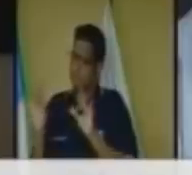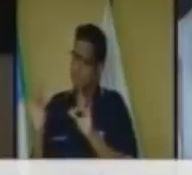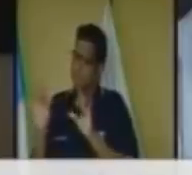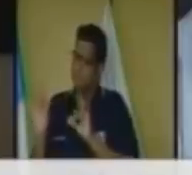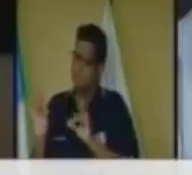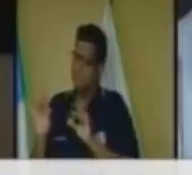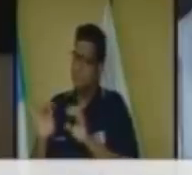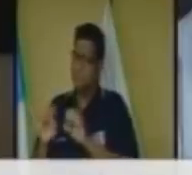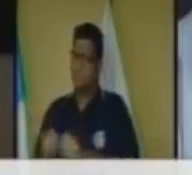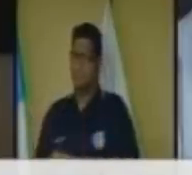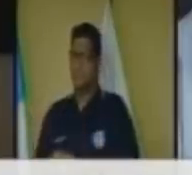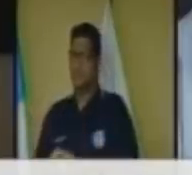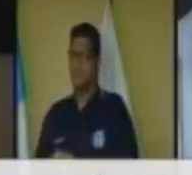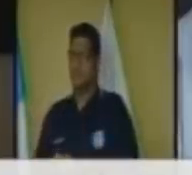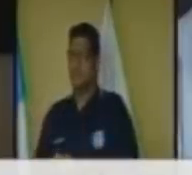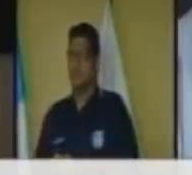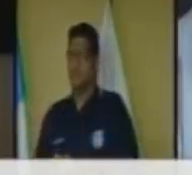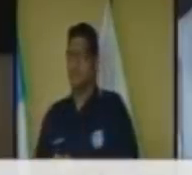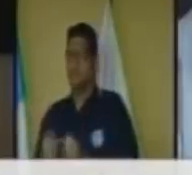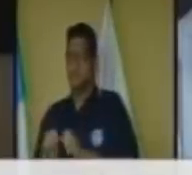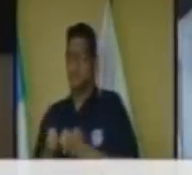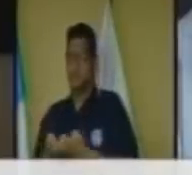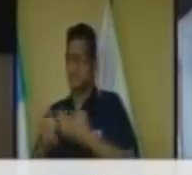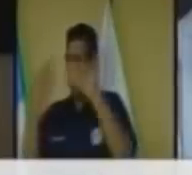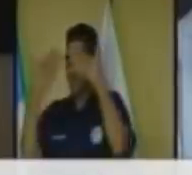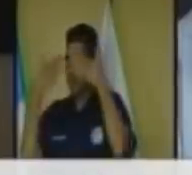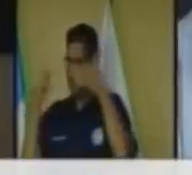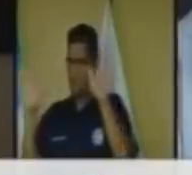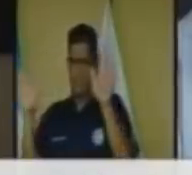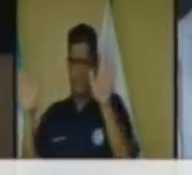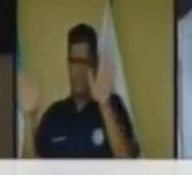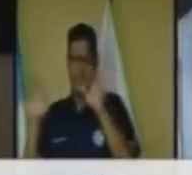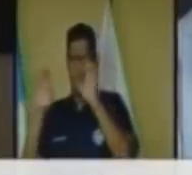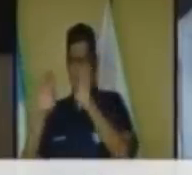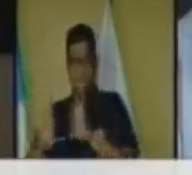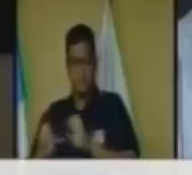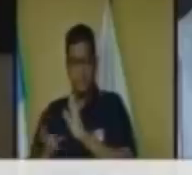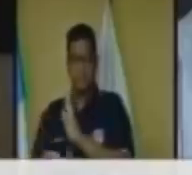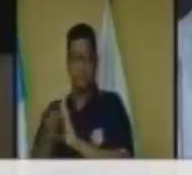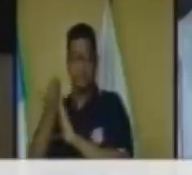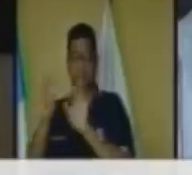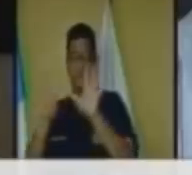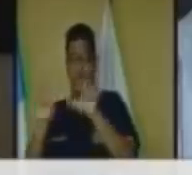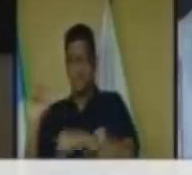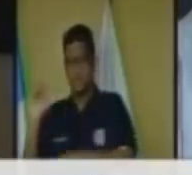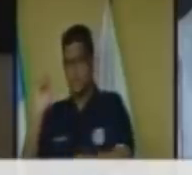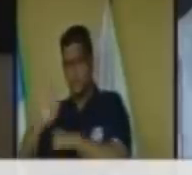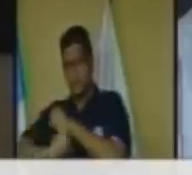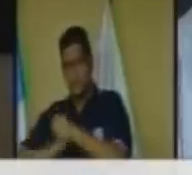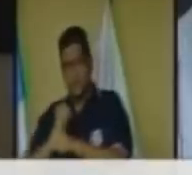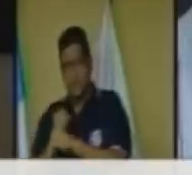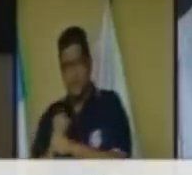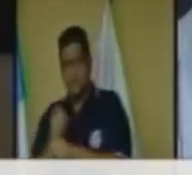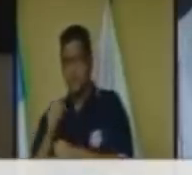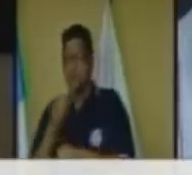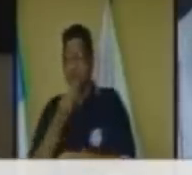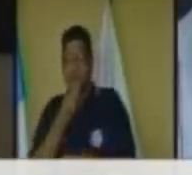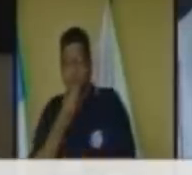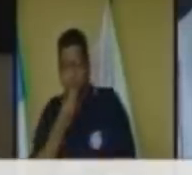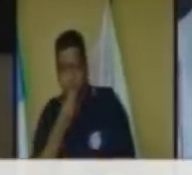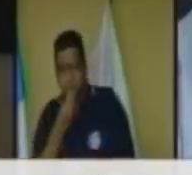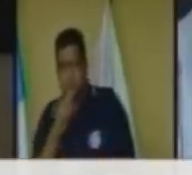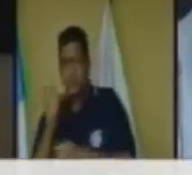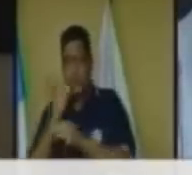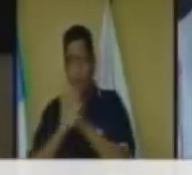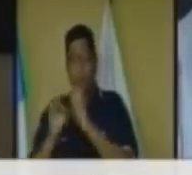enfermedad preexistente. Pero es en términos generales para todas las personas que tienen alguna enfermedad crónica. Y con relación, si